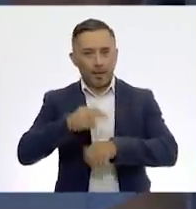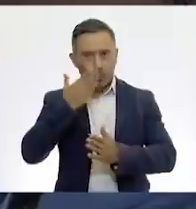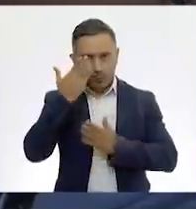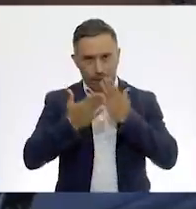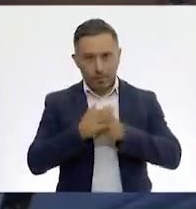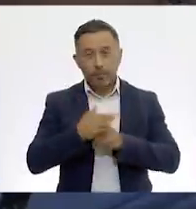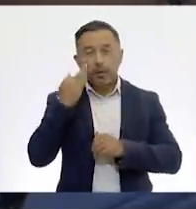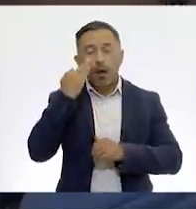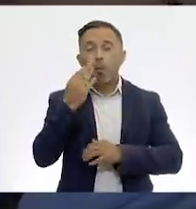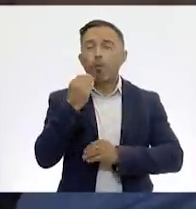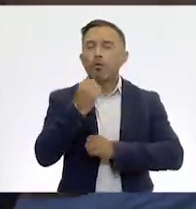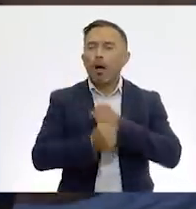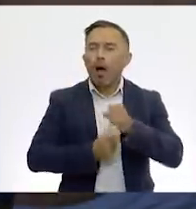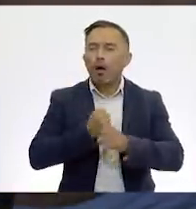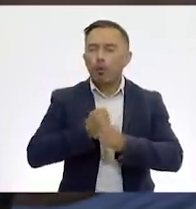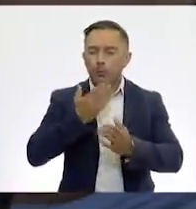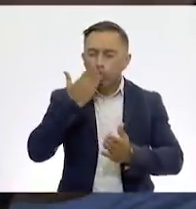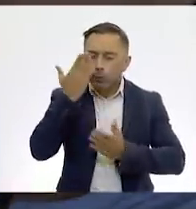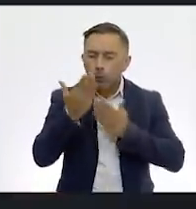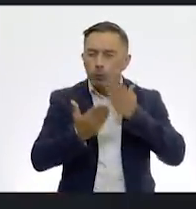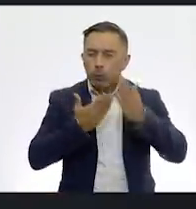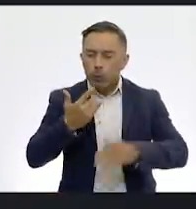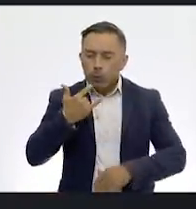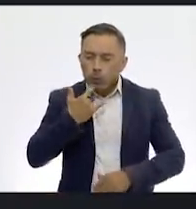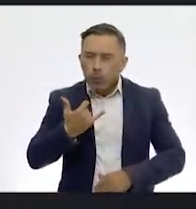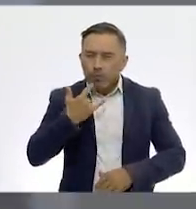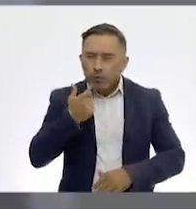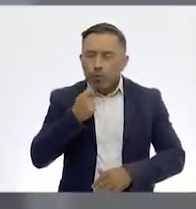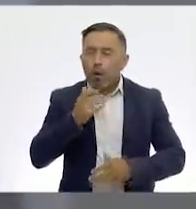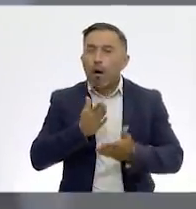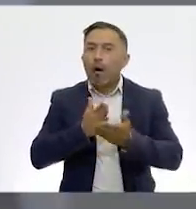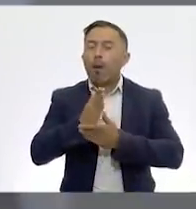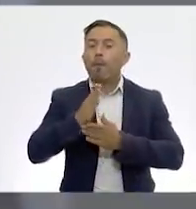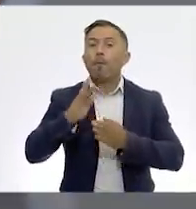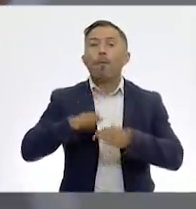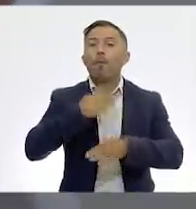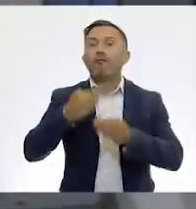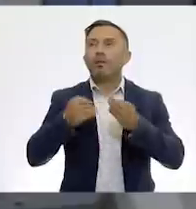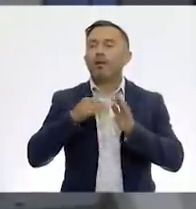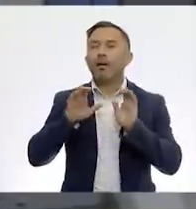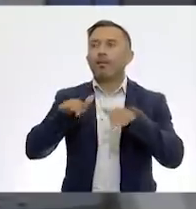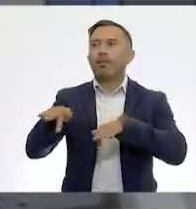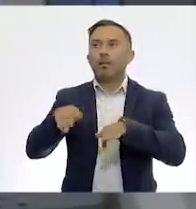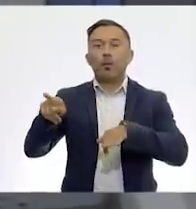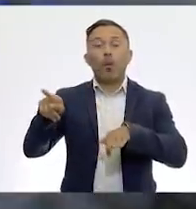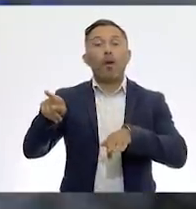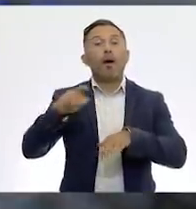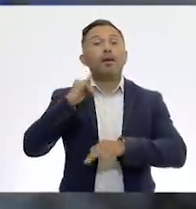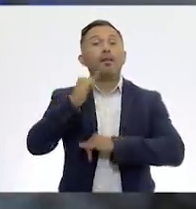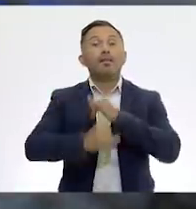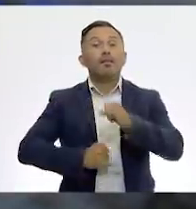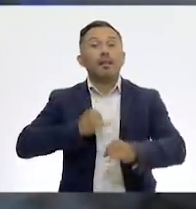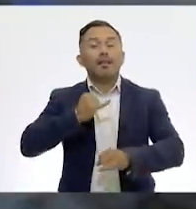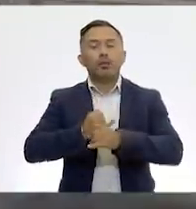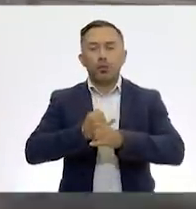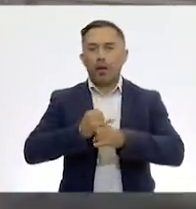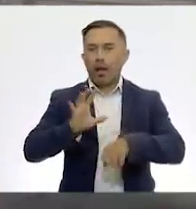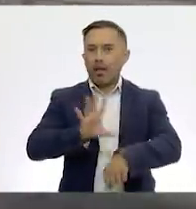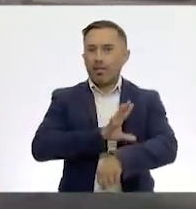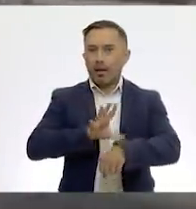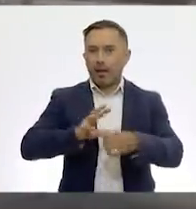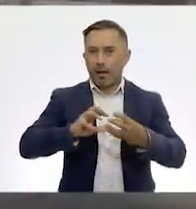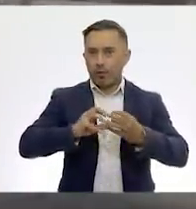años, mi esfuerzo y mi estudio me llevaron a colaborar en el Organismo Internacional de Energía Atómica, convirtiendo mi